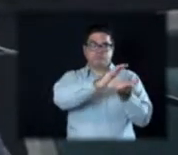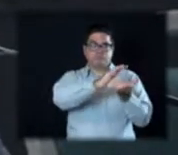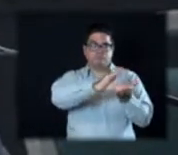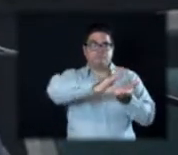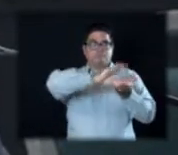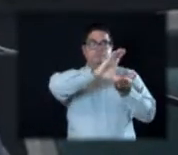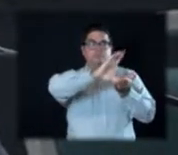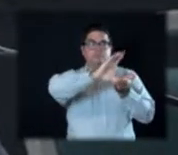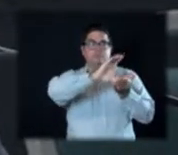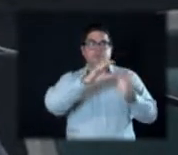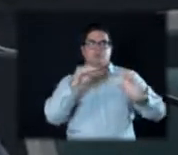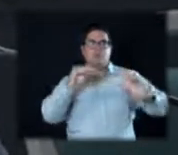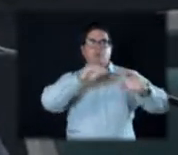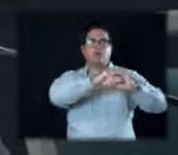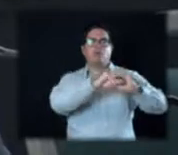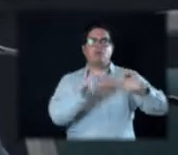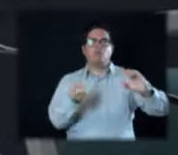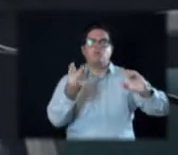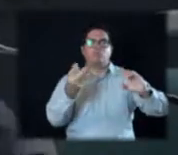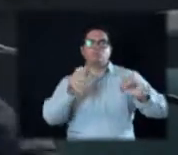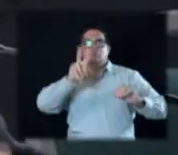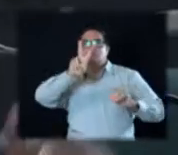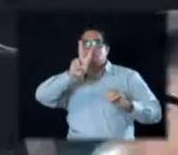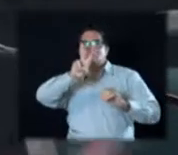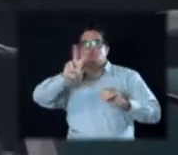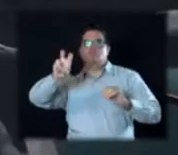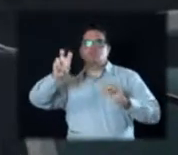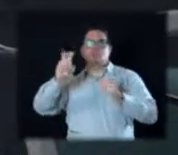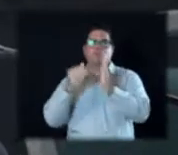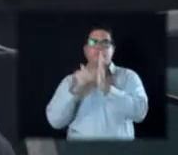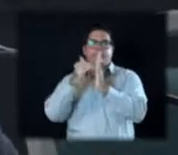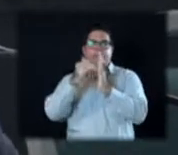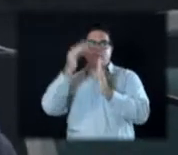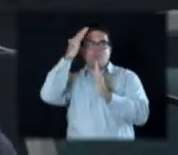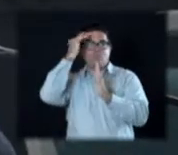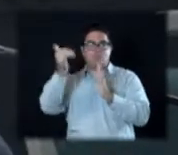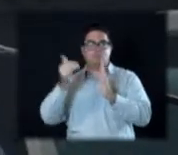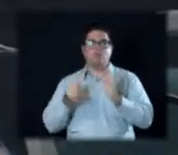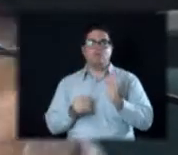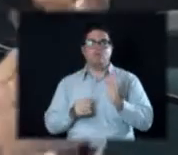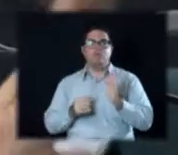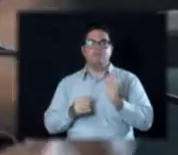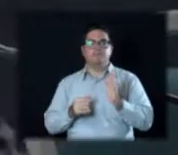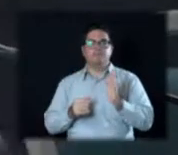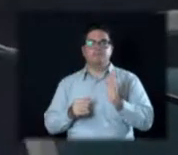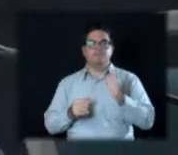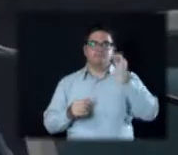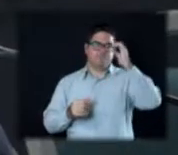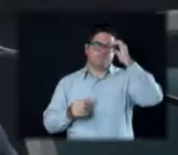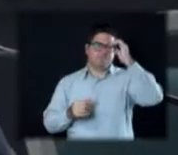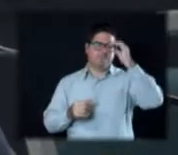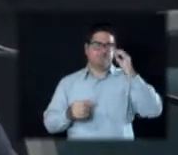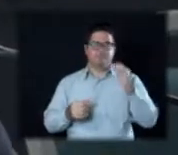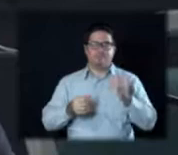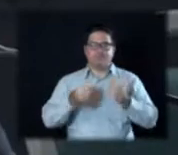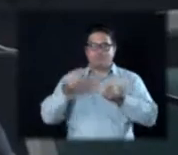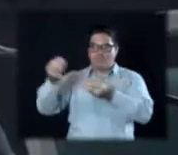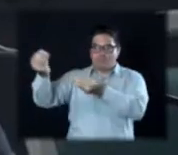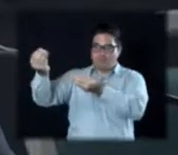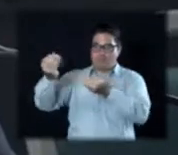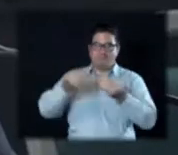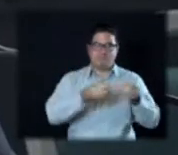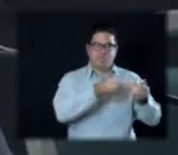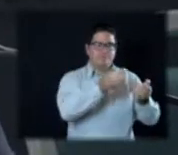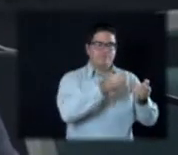el presupuesto una reserva presupuestaria, porque en las experiencias anteriores, por la información que